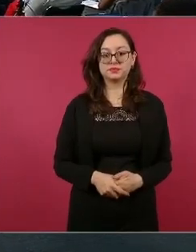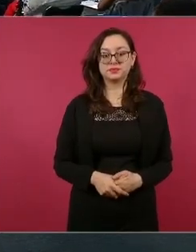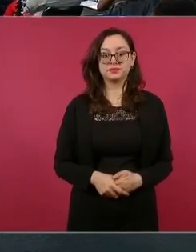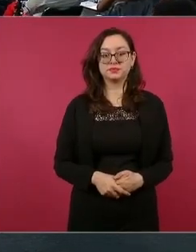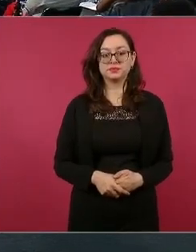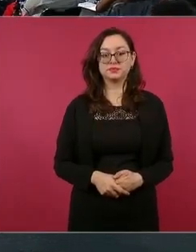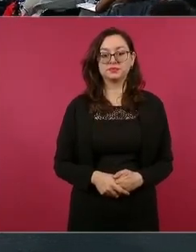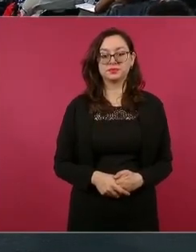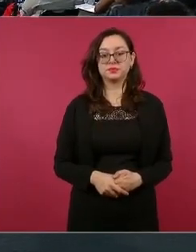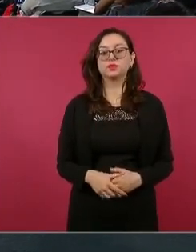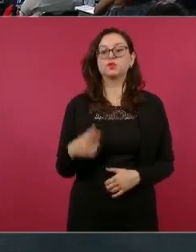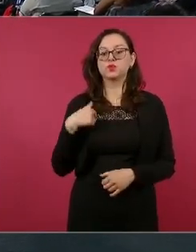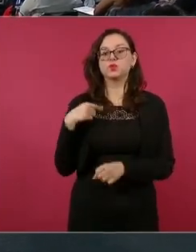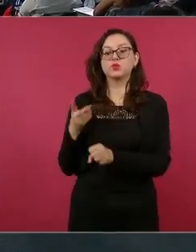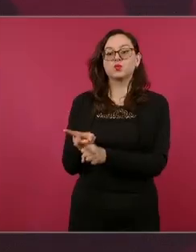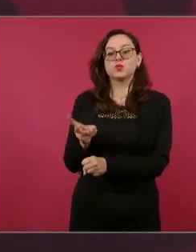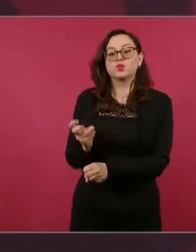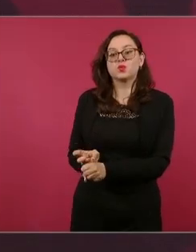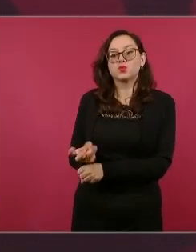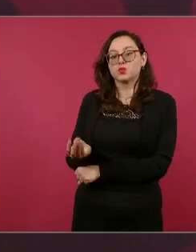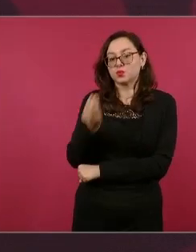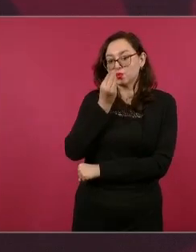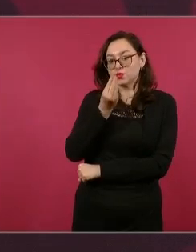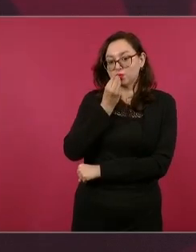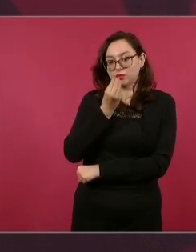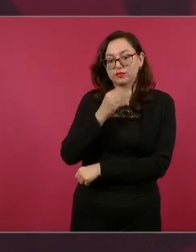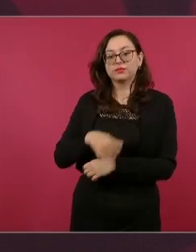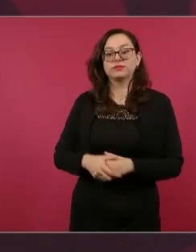Yo la voy a invitar a comer.